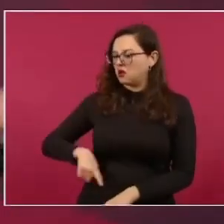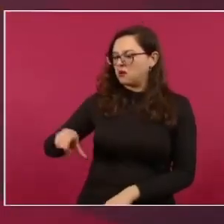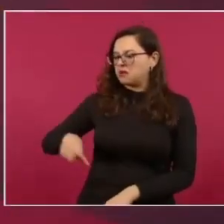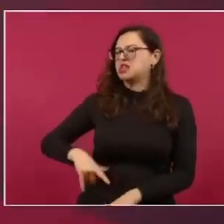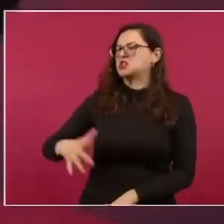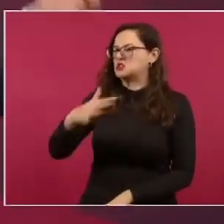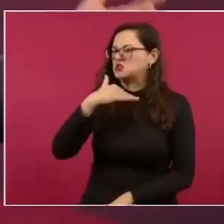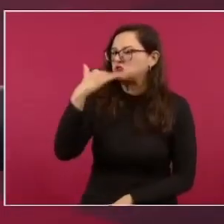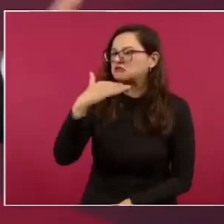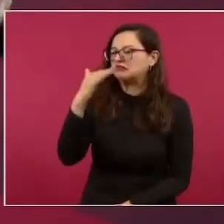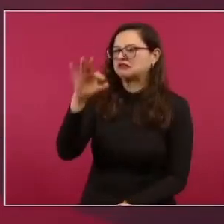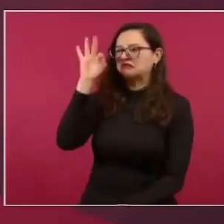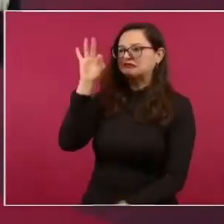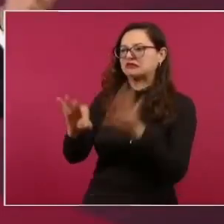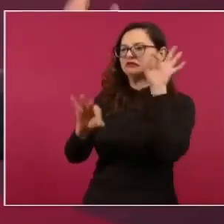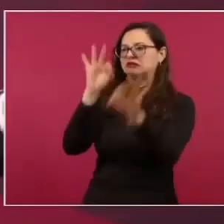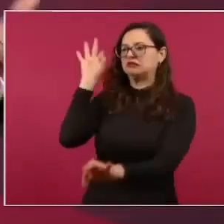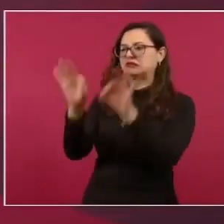y